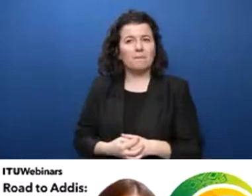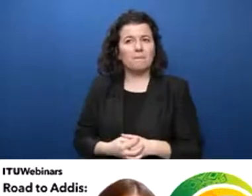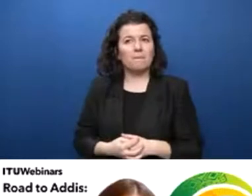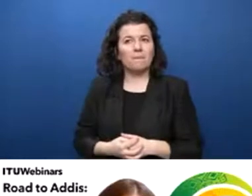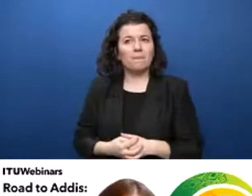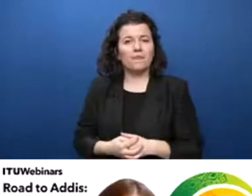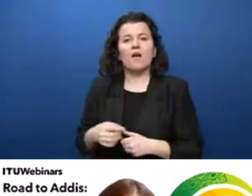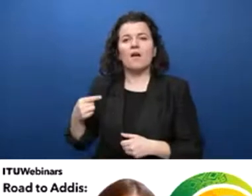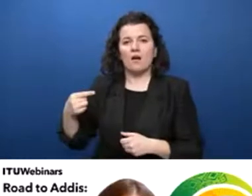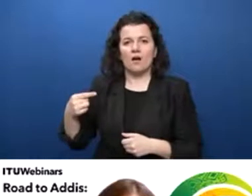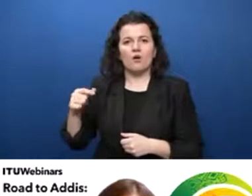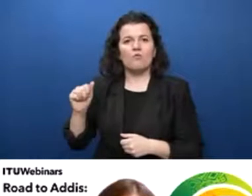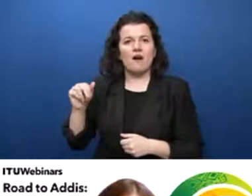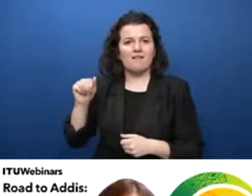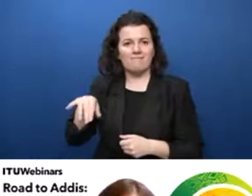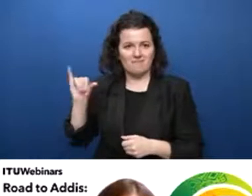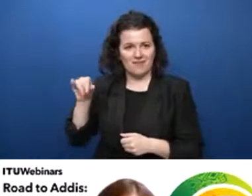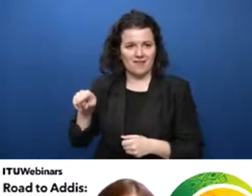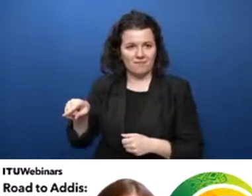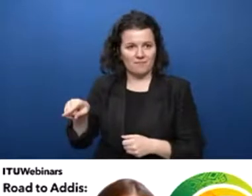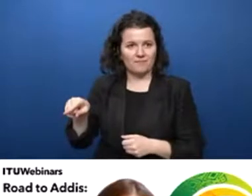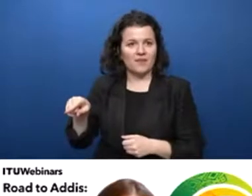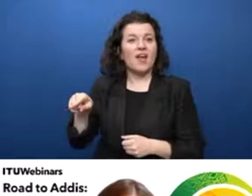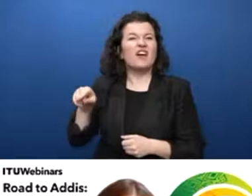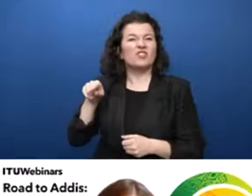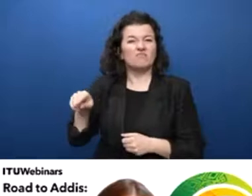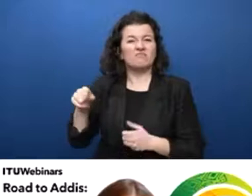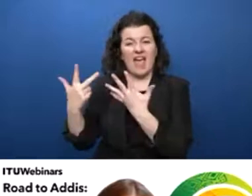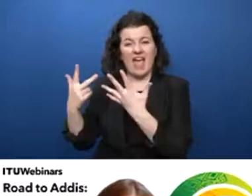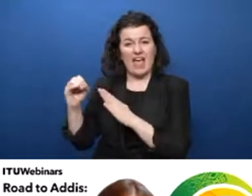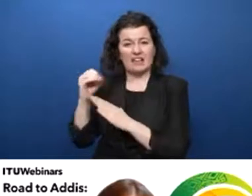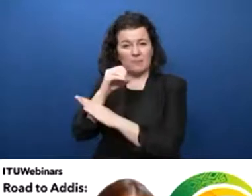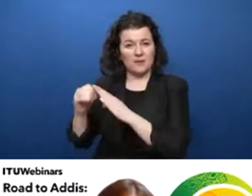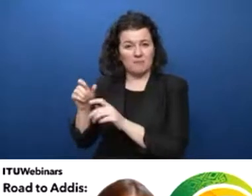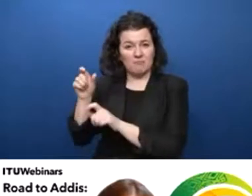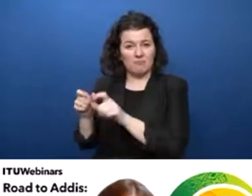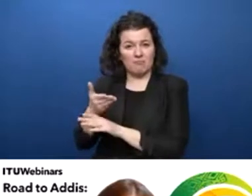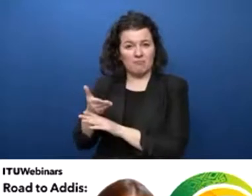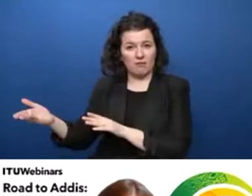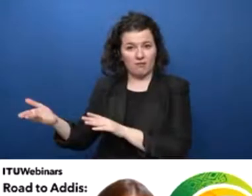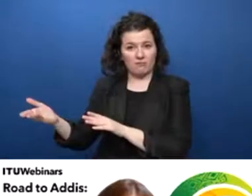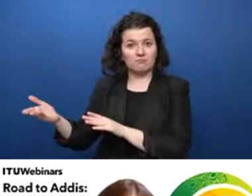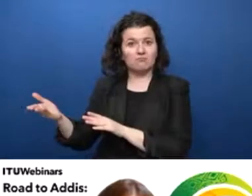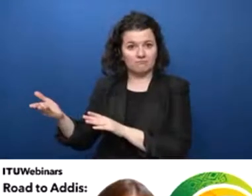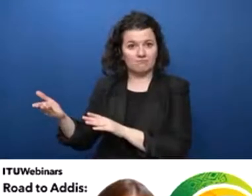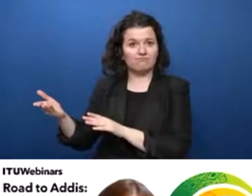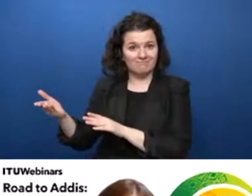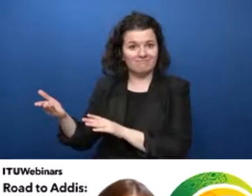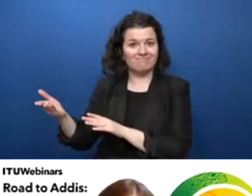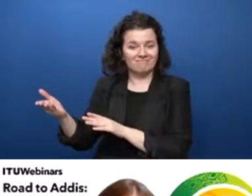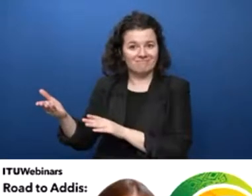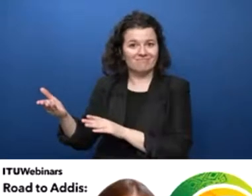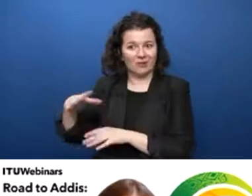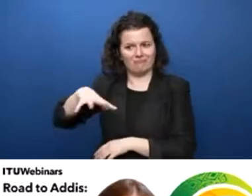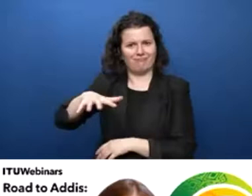esto se acentúa más en el interior del país. Y en este contexto yo creo que me sentiría aislada y privada del